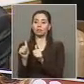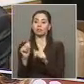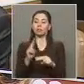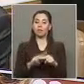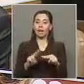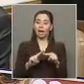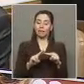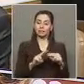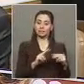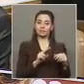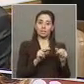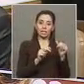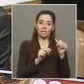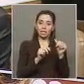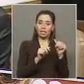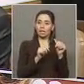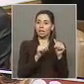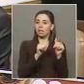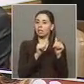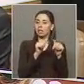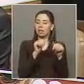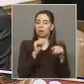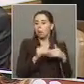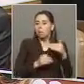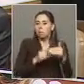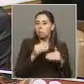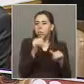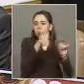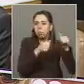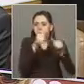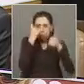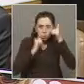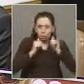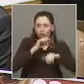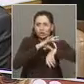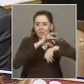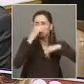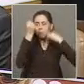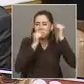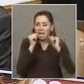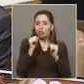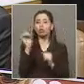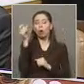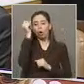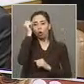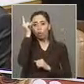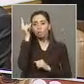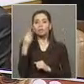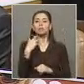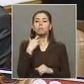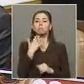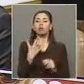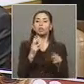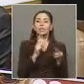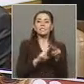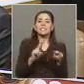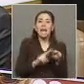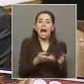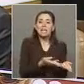realicen procedimientos, sino que puedan comprender por qué se realizan esos